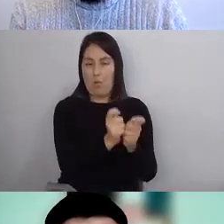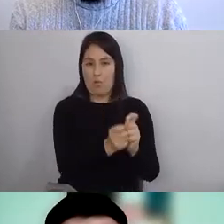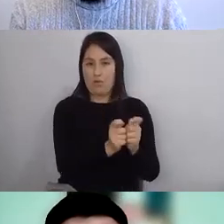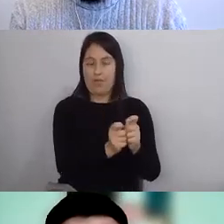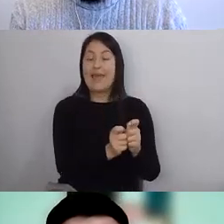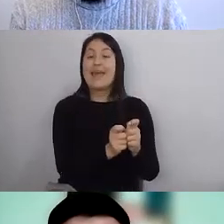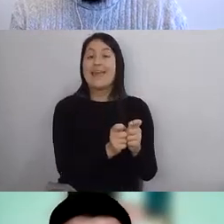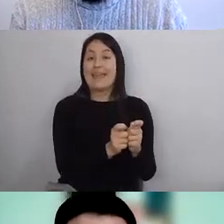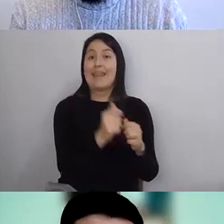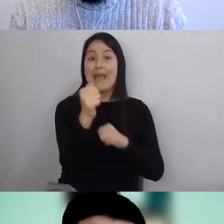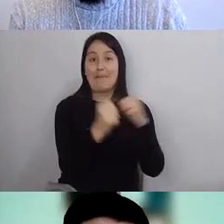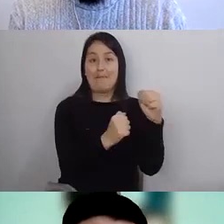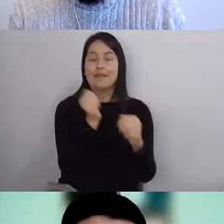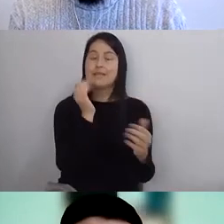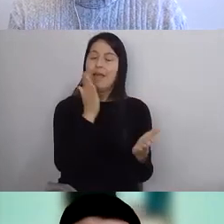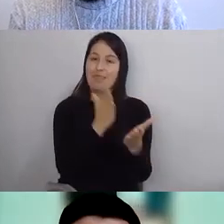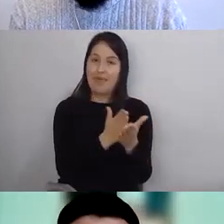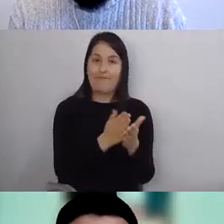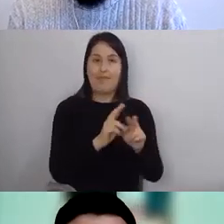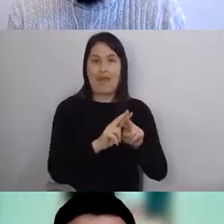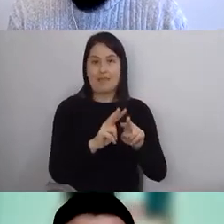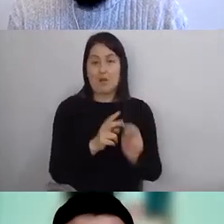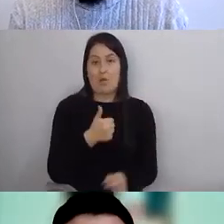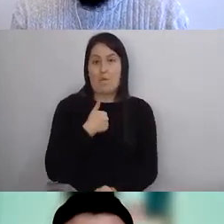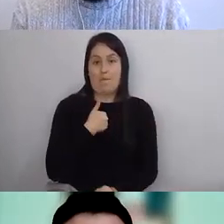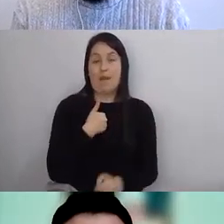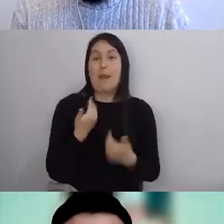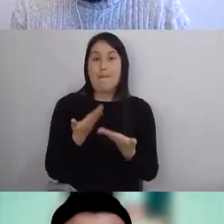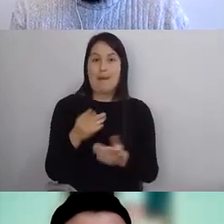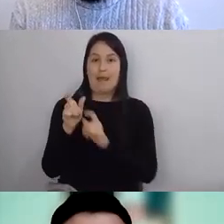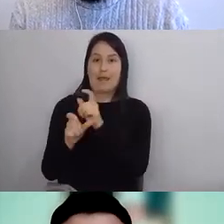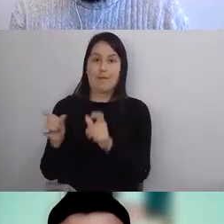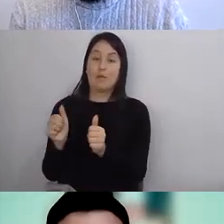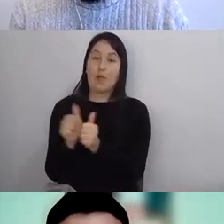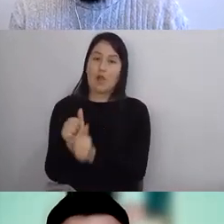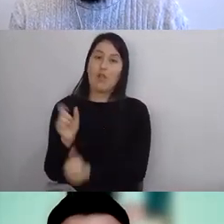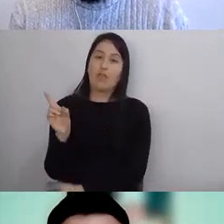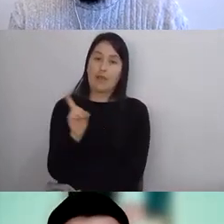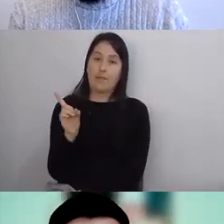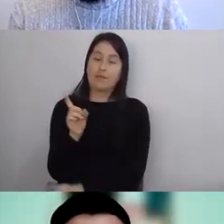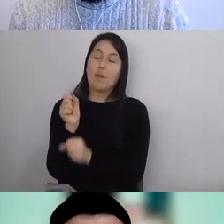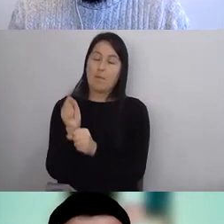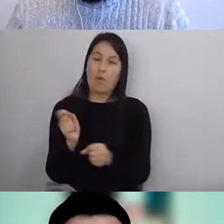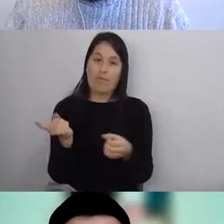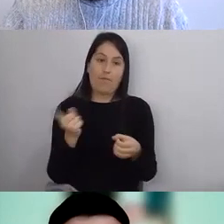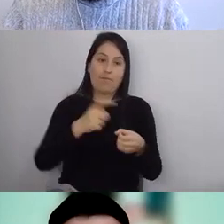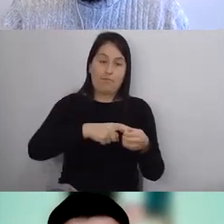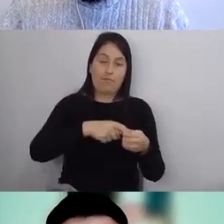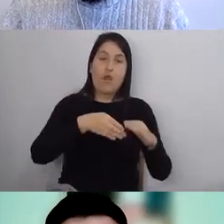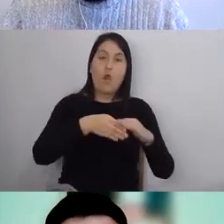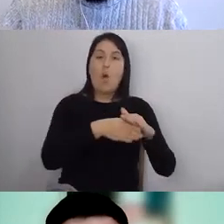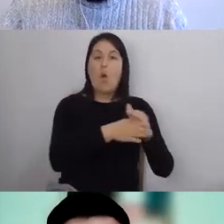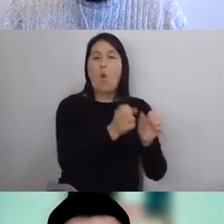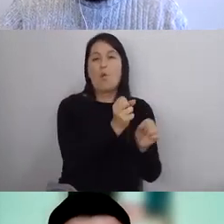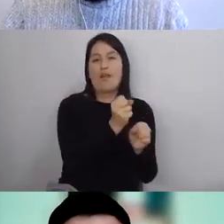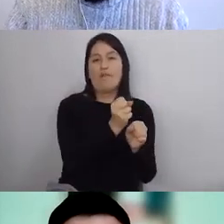empresas tendrían que facilitar para que las personas con discapacidad puedan tener un desempeño más idóneo o un